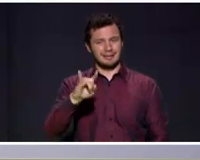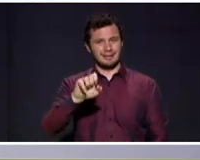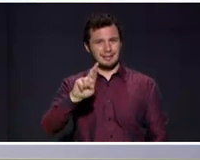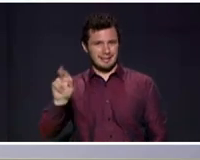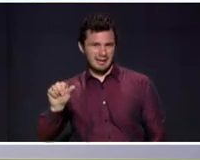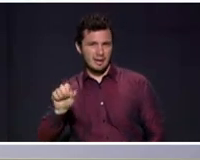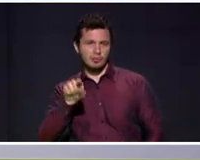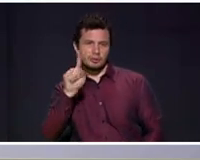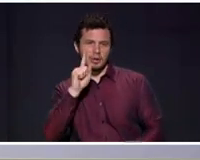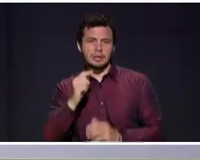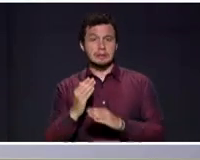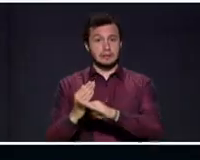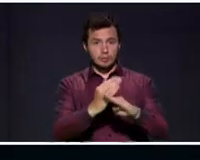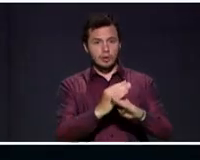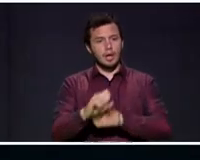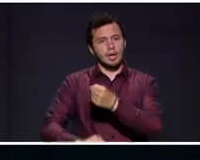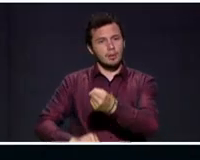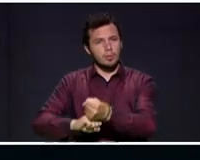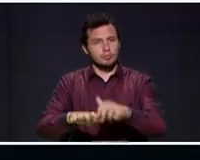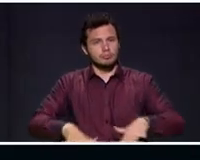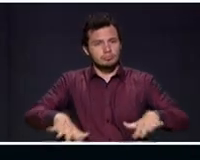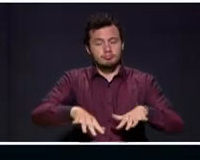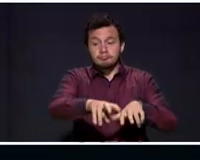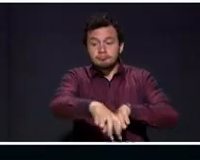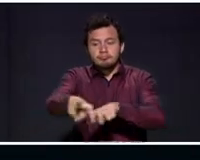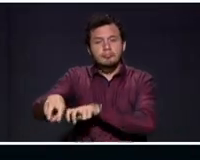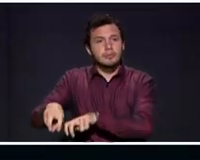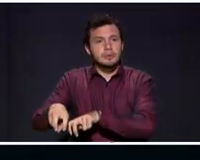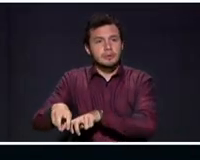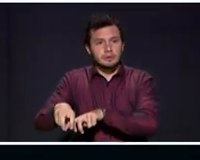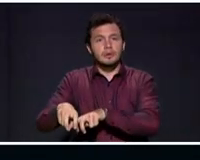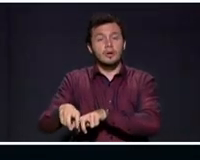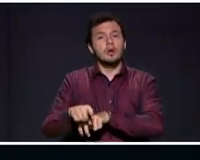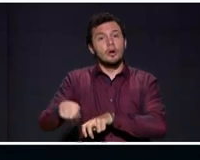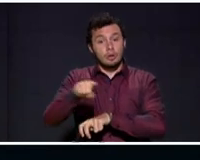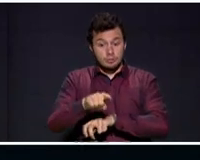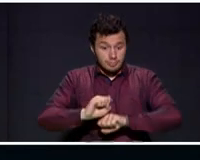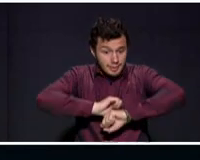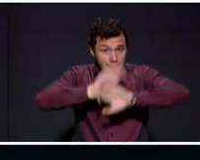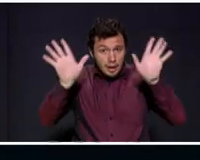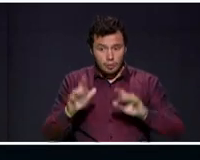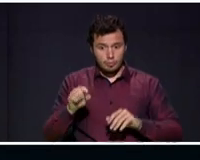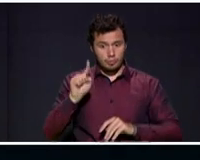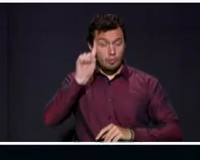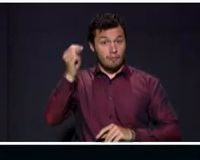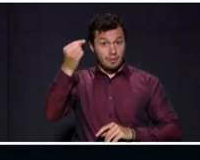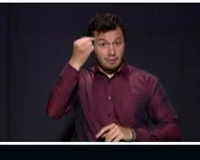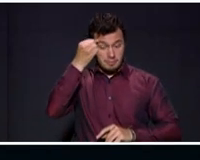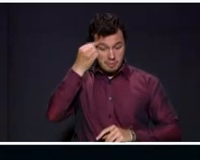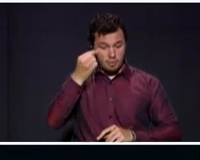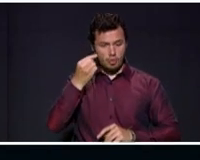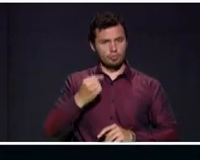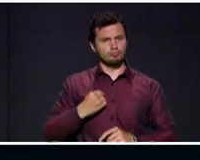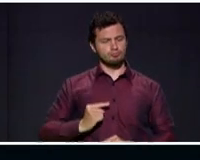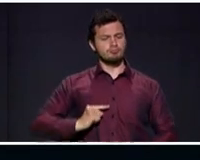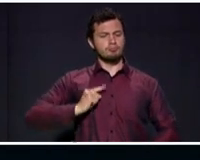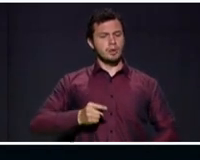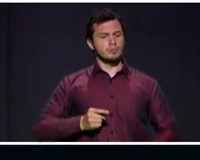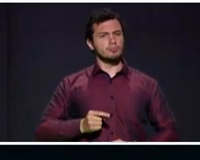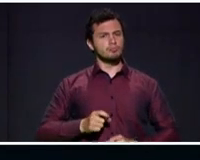propuestas es muy claro que ante lo que necesita un gobernador con autoridad y por eso tenemos cinco